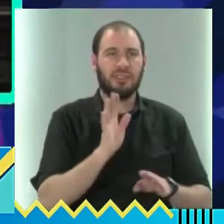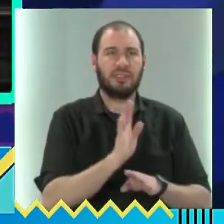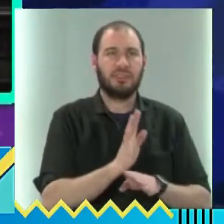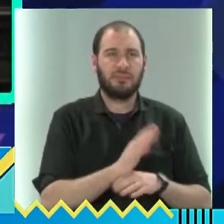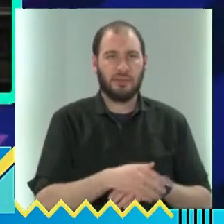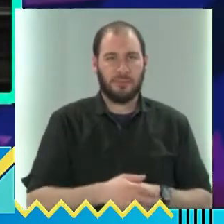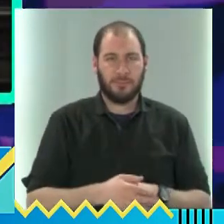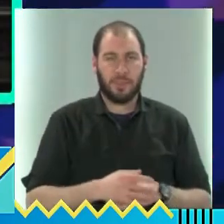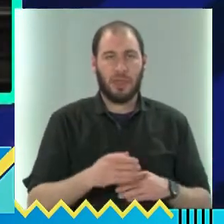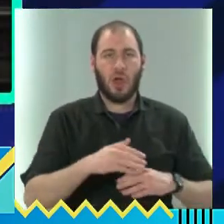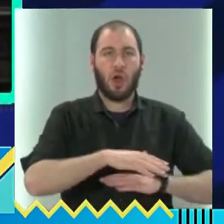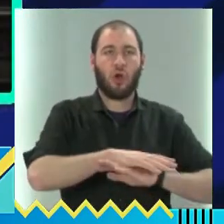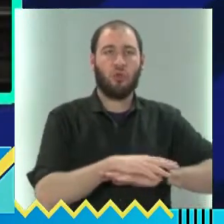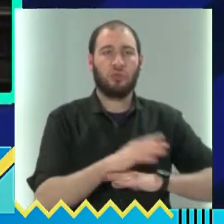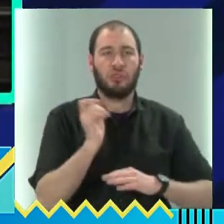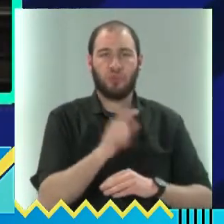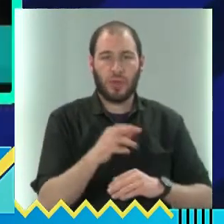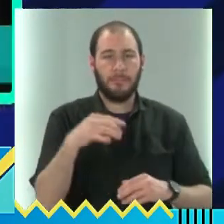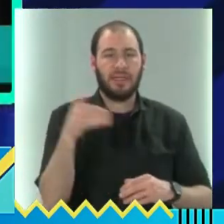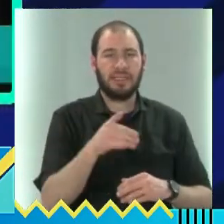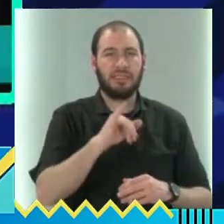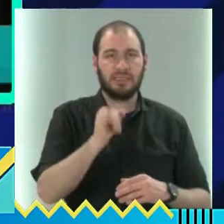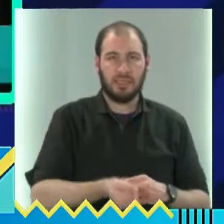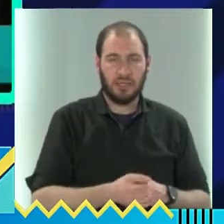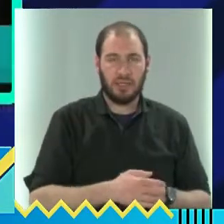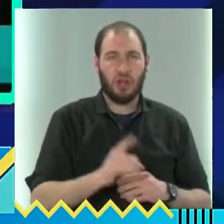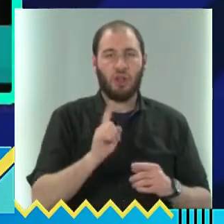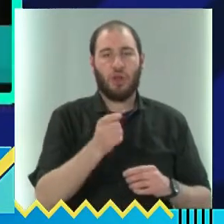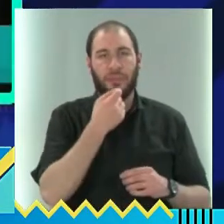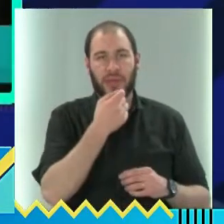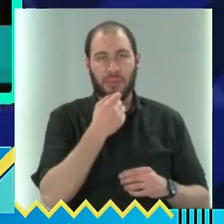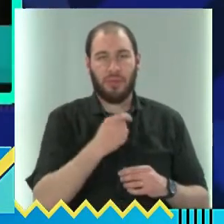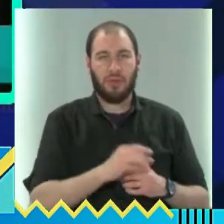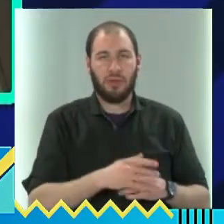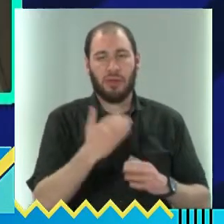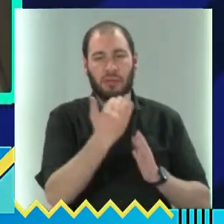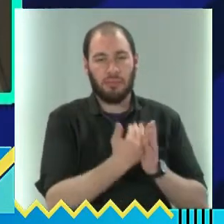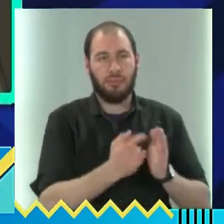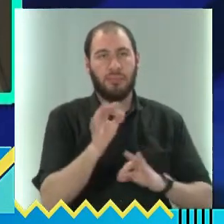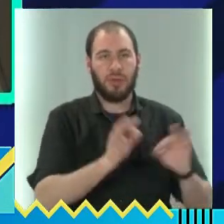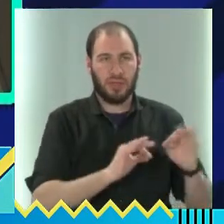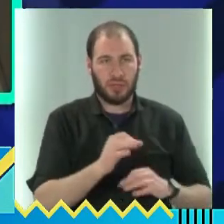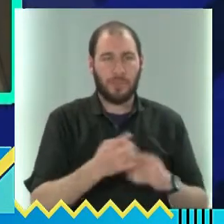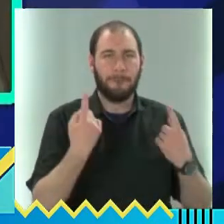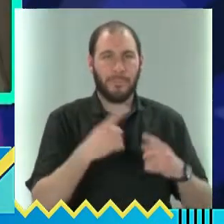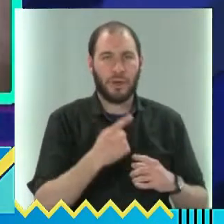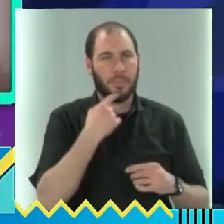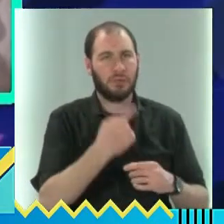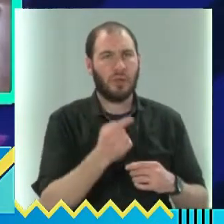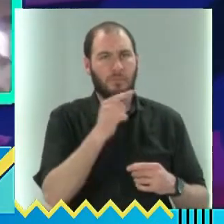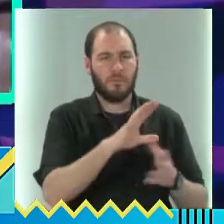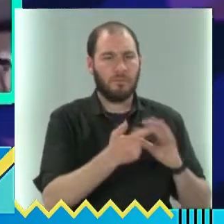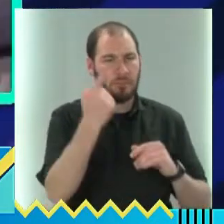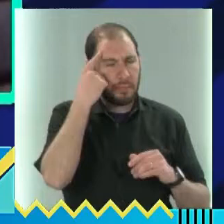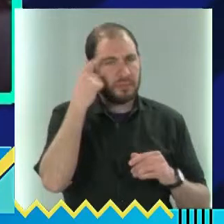una conducta que tiene usted, la de dar el quórum específicamente, y no porque fue específicamente este proyecto. Pero ¿cuál es su pensamiento